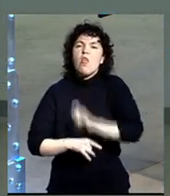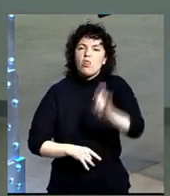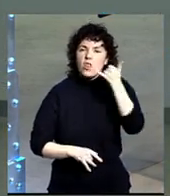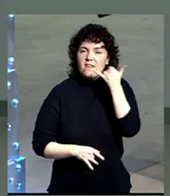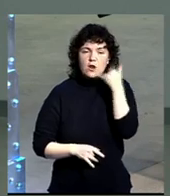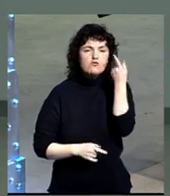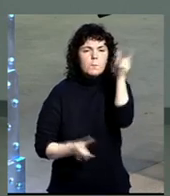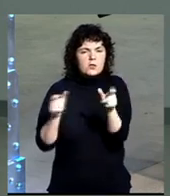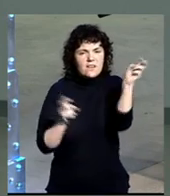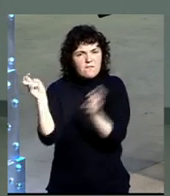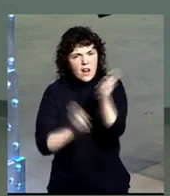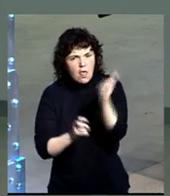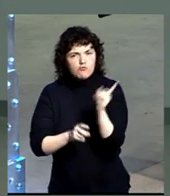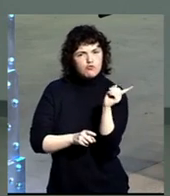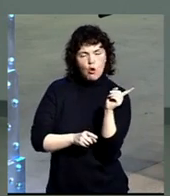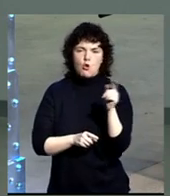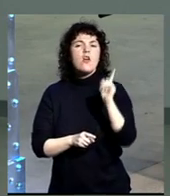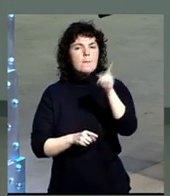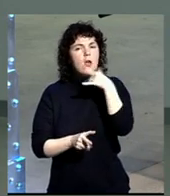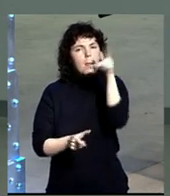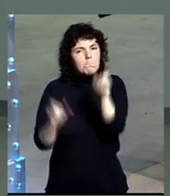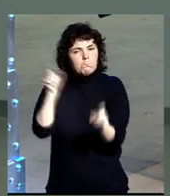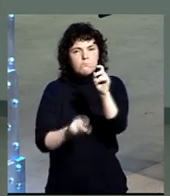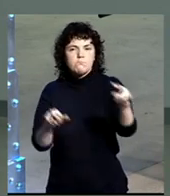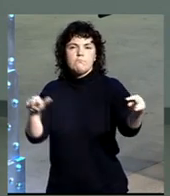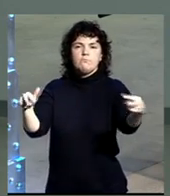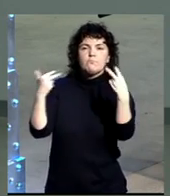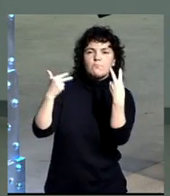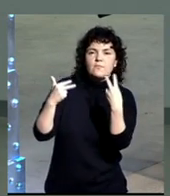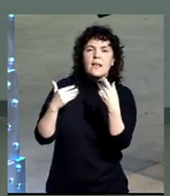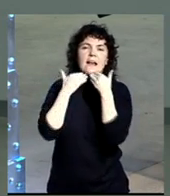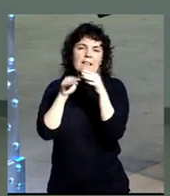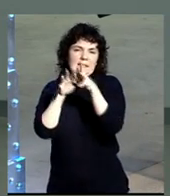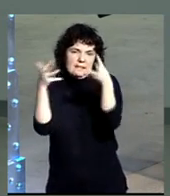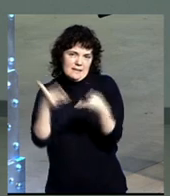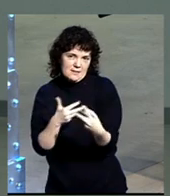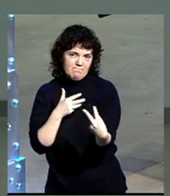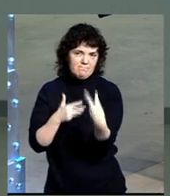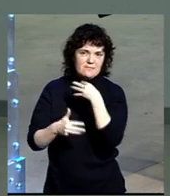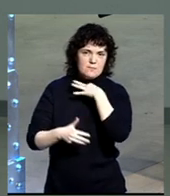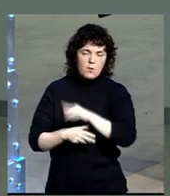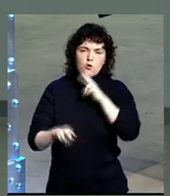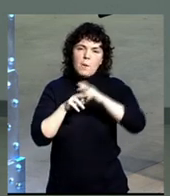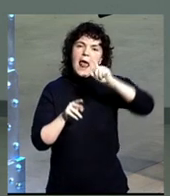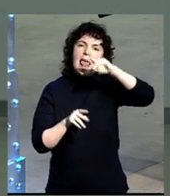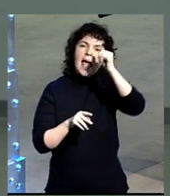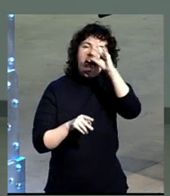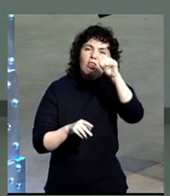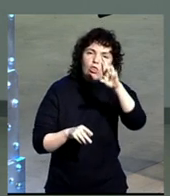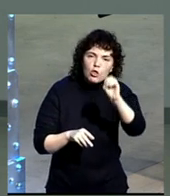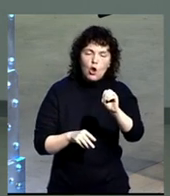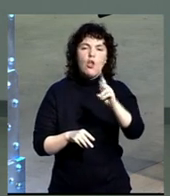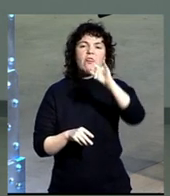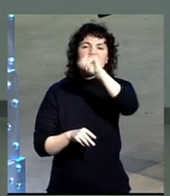aquí presentes, sino también a las personas que en estos momentos nos están mirando por Internet, ¿no? Mi nombre es Alejandro Díaz Garreta y